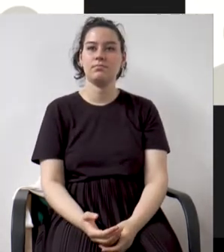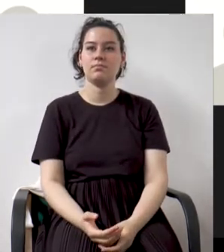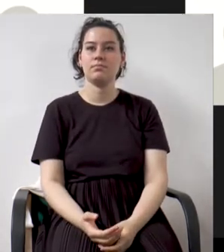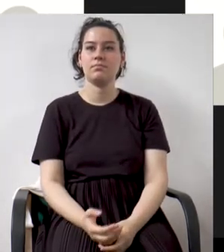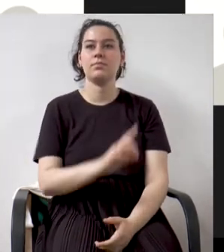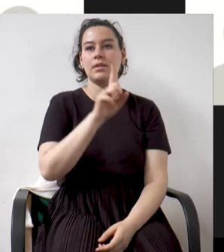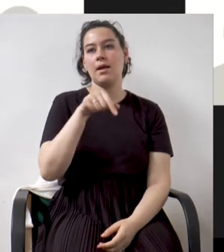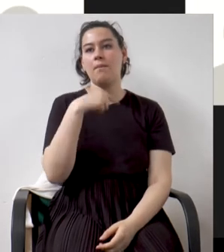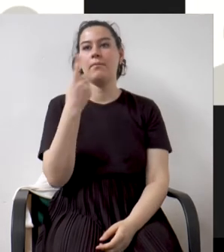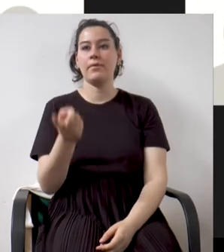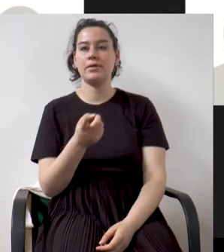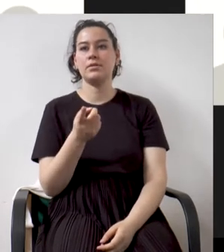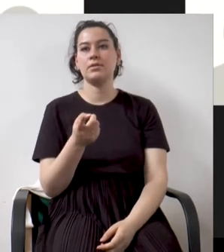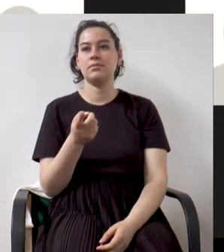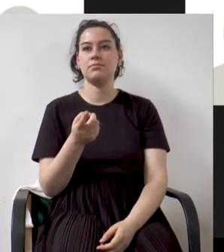Después,